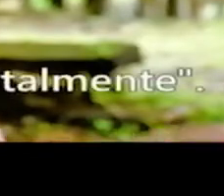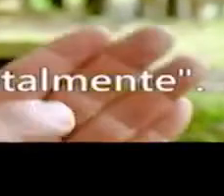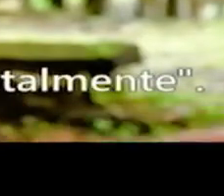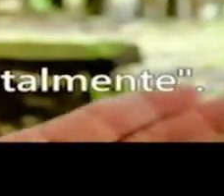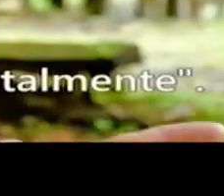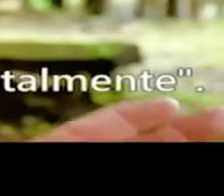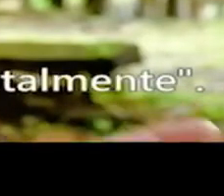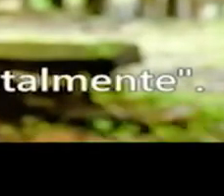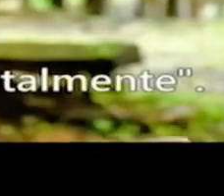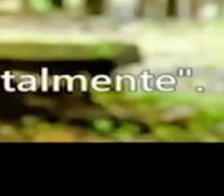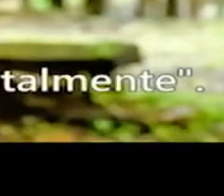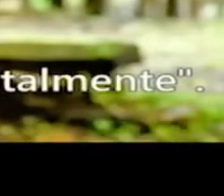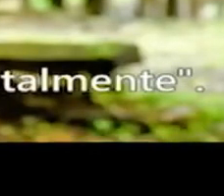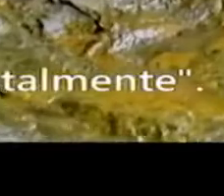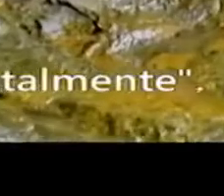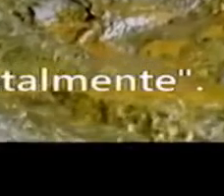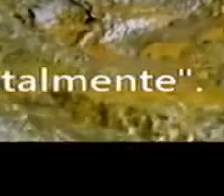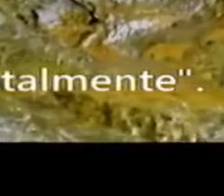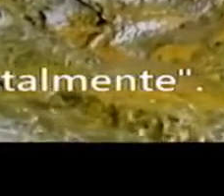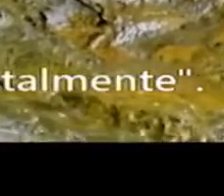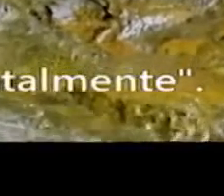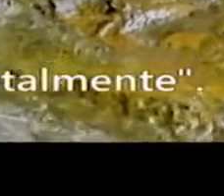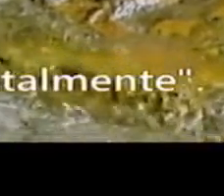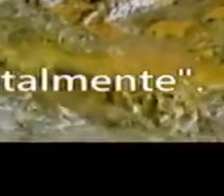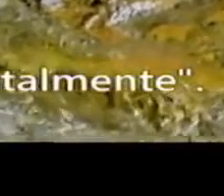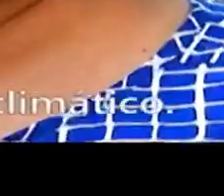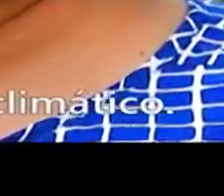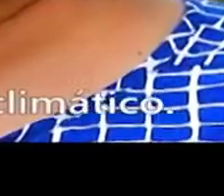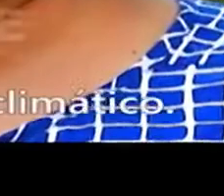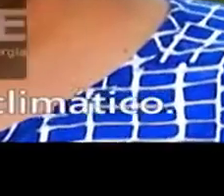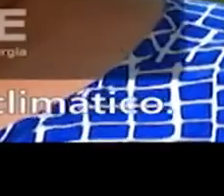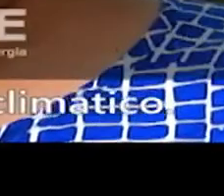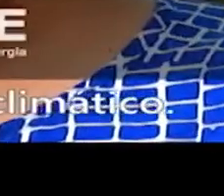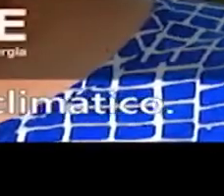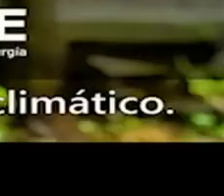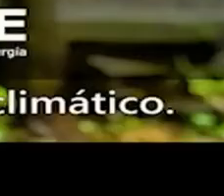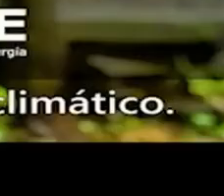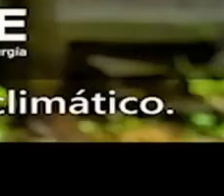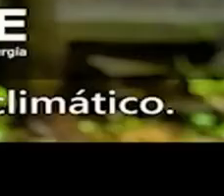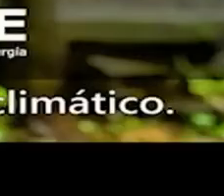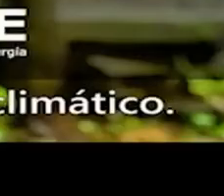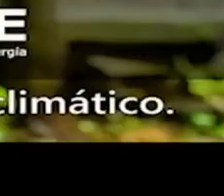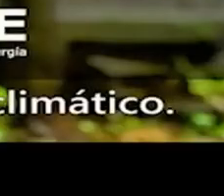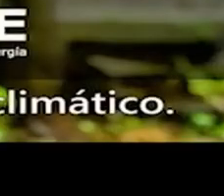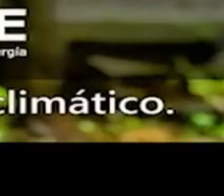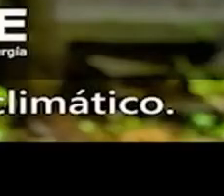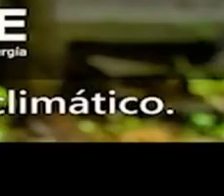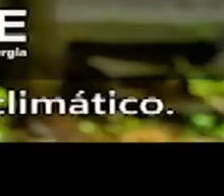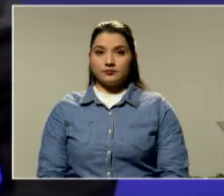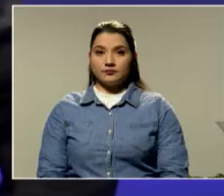inclusive el recurso hídrico se ha recuperado totalmente. En el Bicentenario, nos adaptamos al cambio